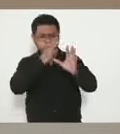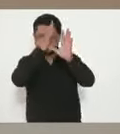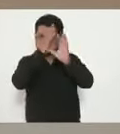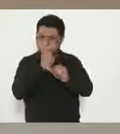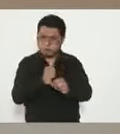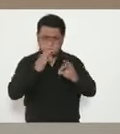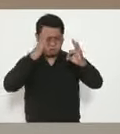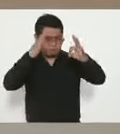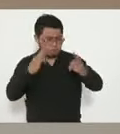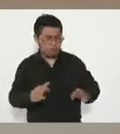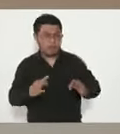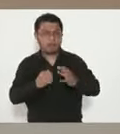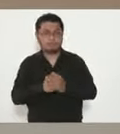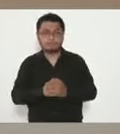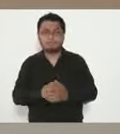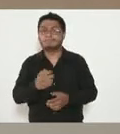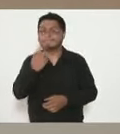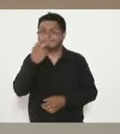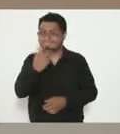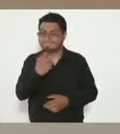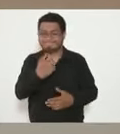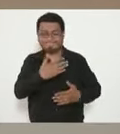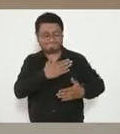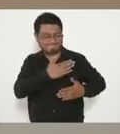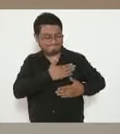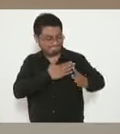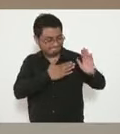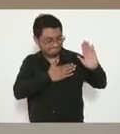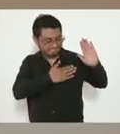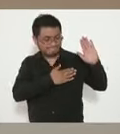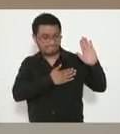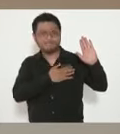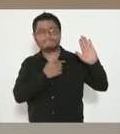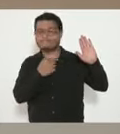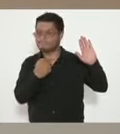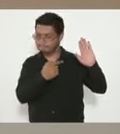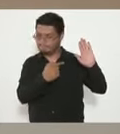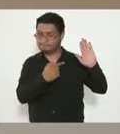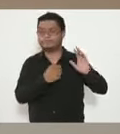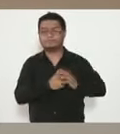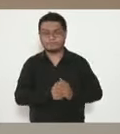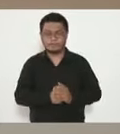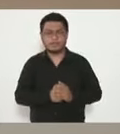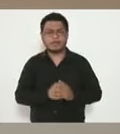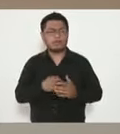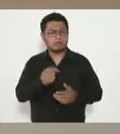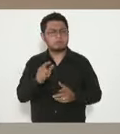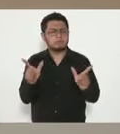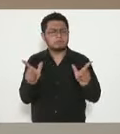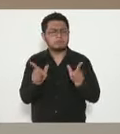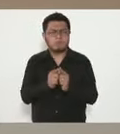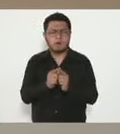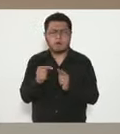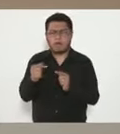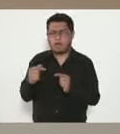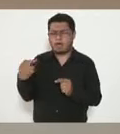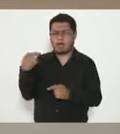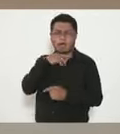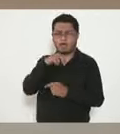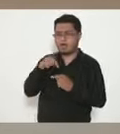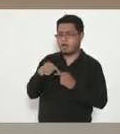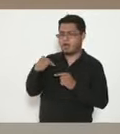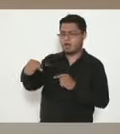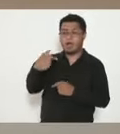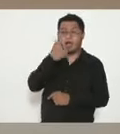de suministro, pero ese es el propósito, que pronto puedan los niños, los